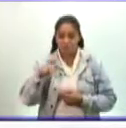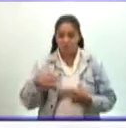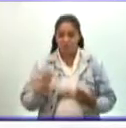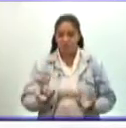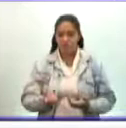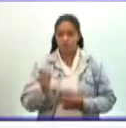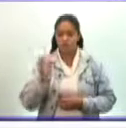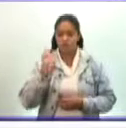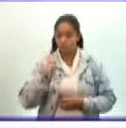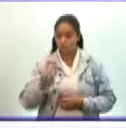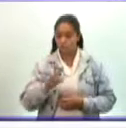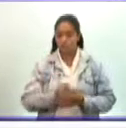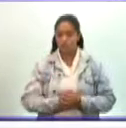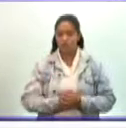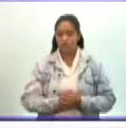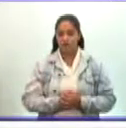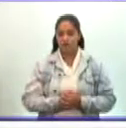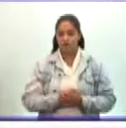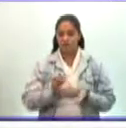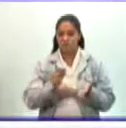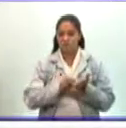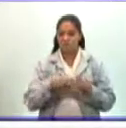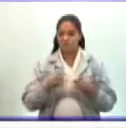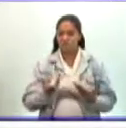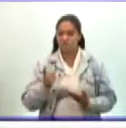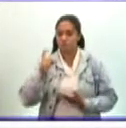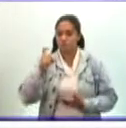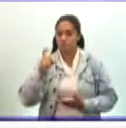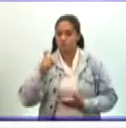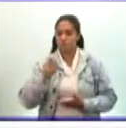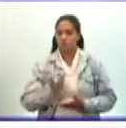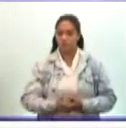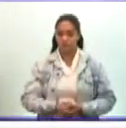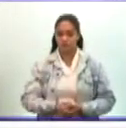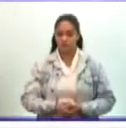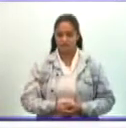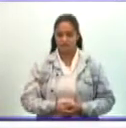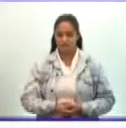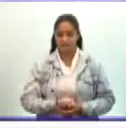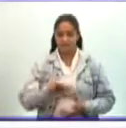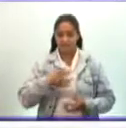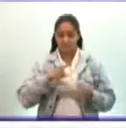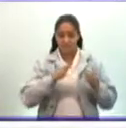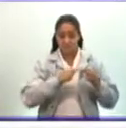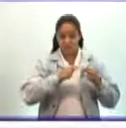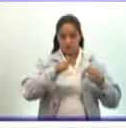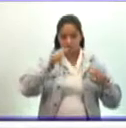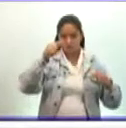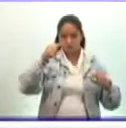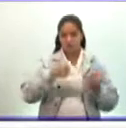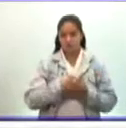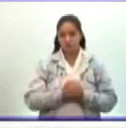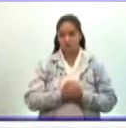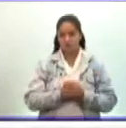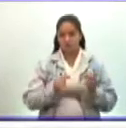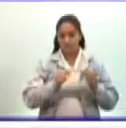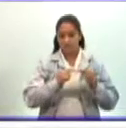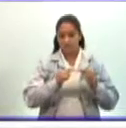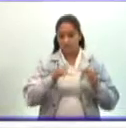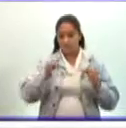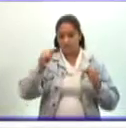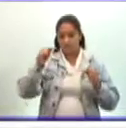un cuarto segmento identificado por X. Tenemos la longitud del segmento QM, que